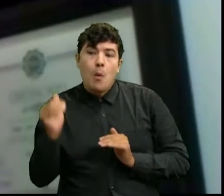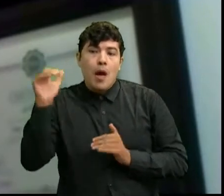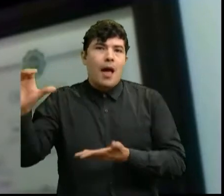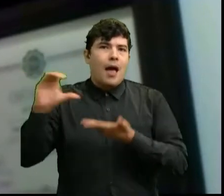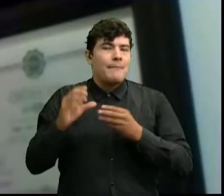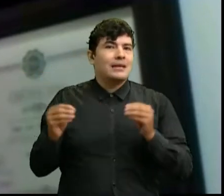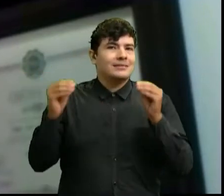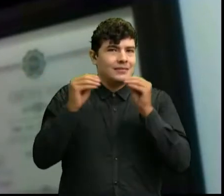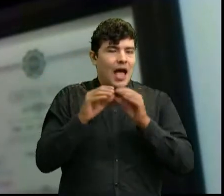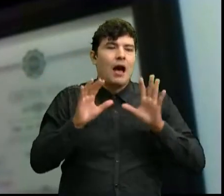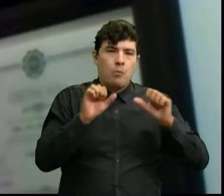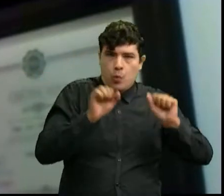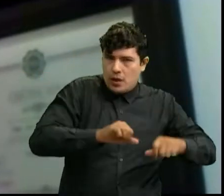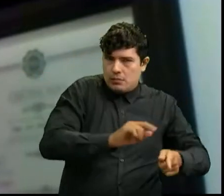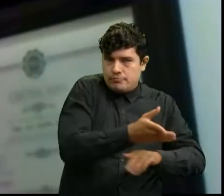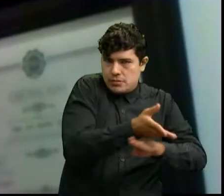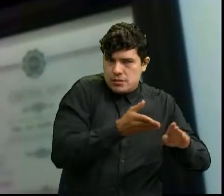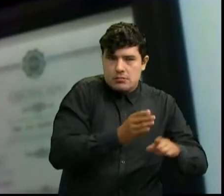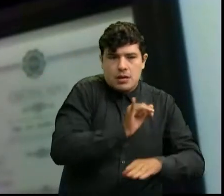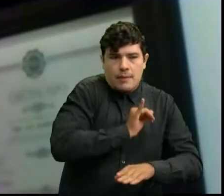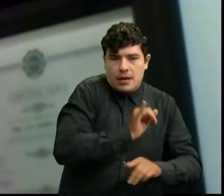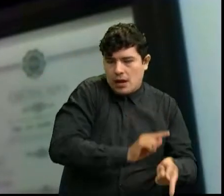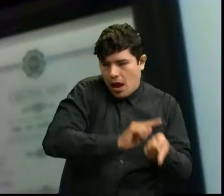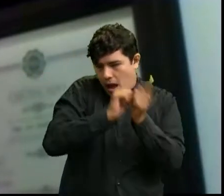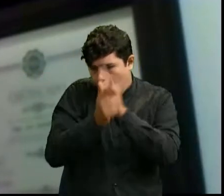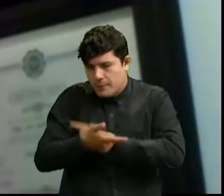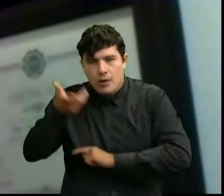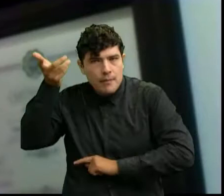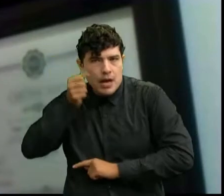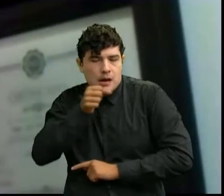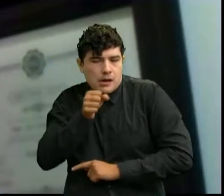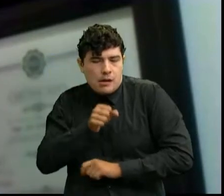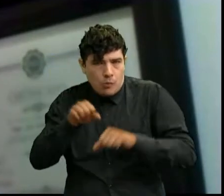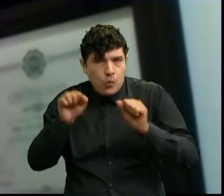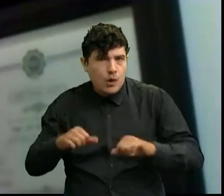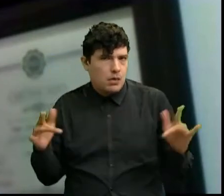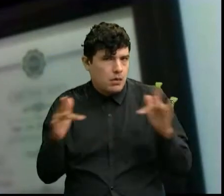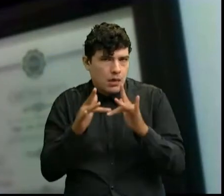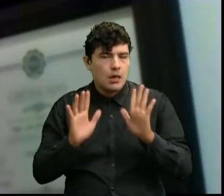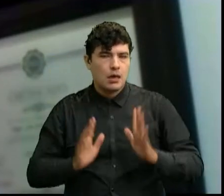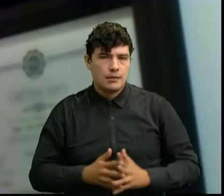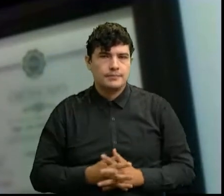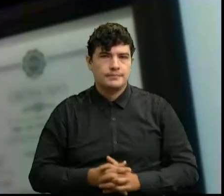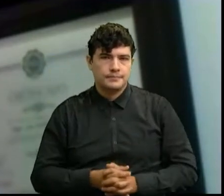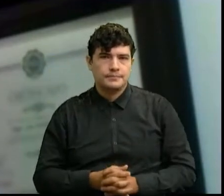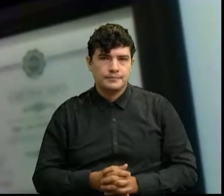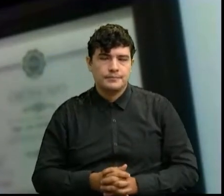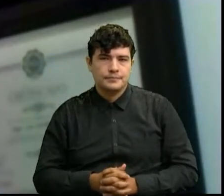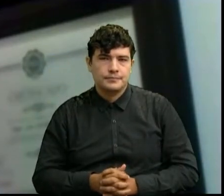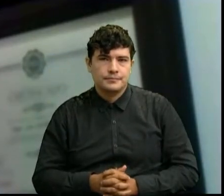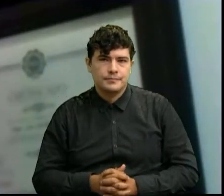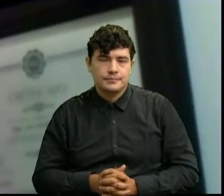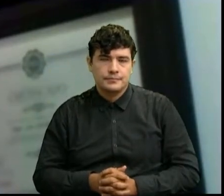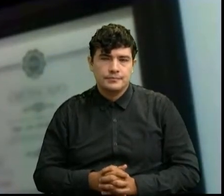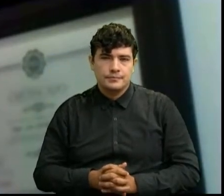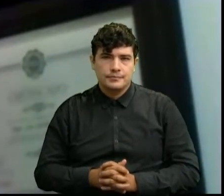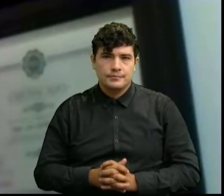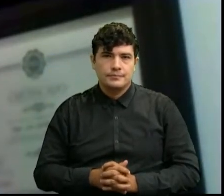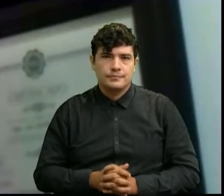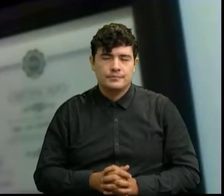Casación Laboral del año 2020, podemos computar tiempos públicos privados y la persona puede lograr